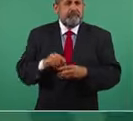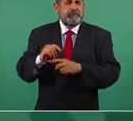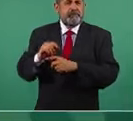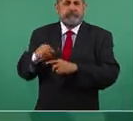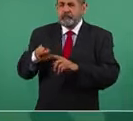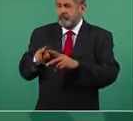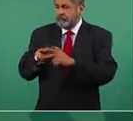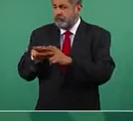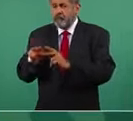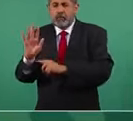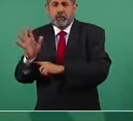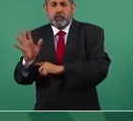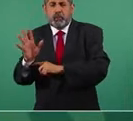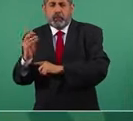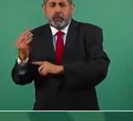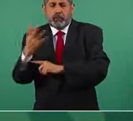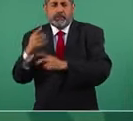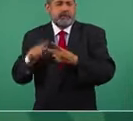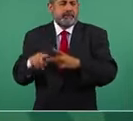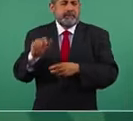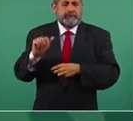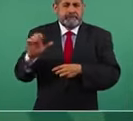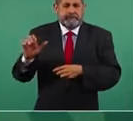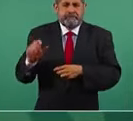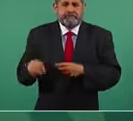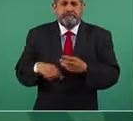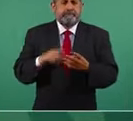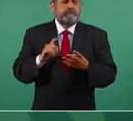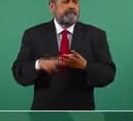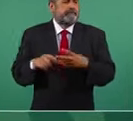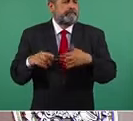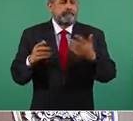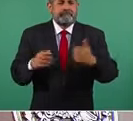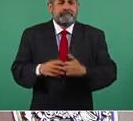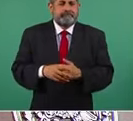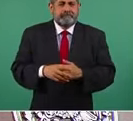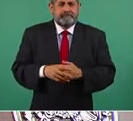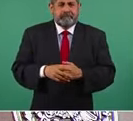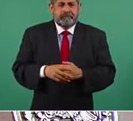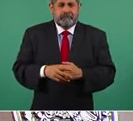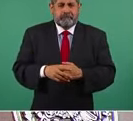ventiladores, aires acondicionados,